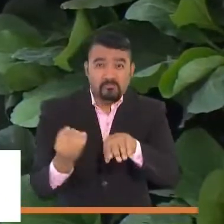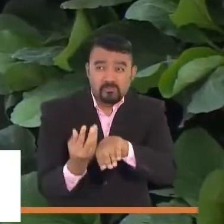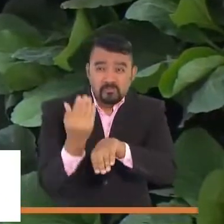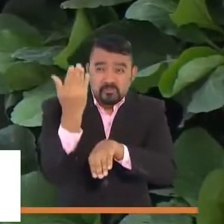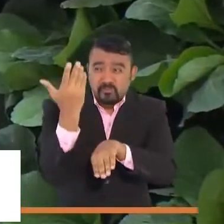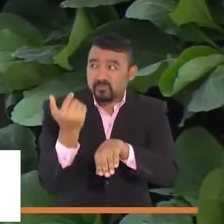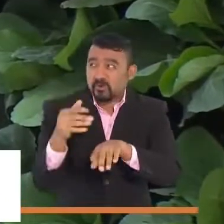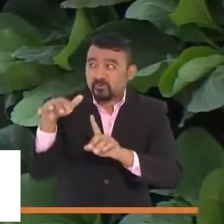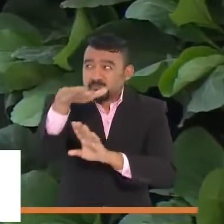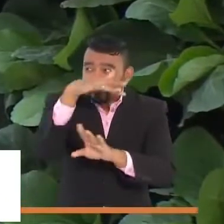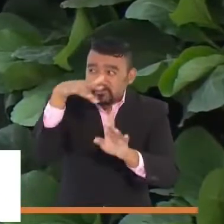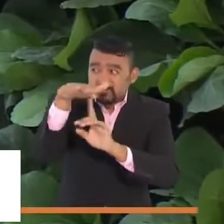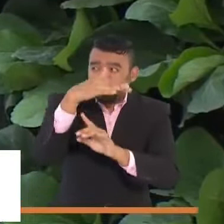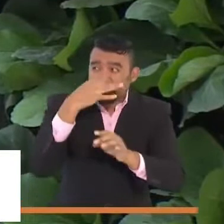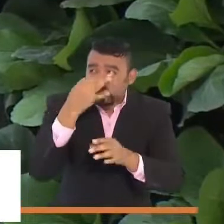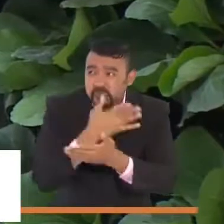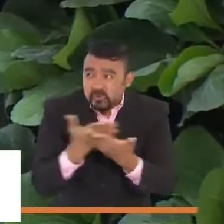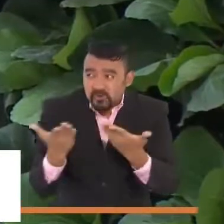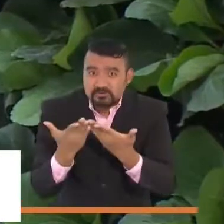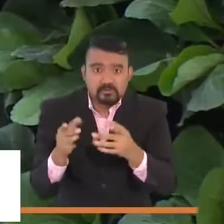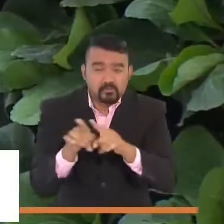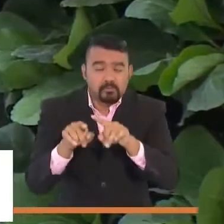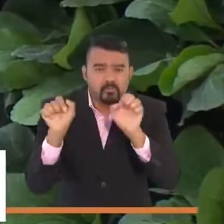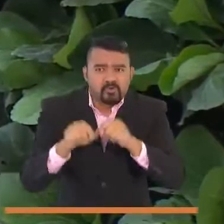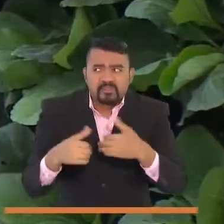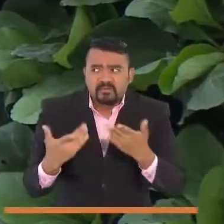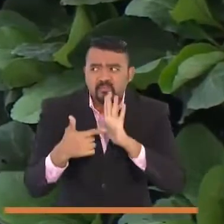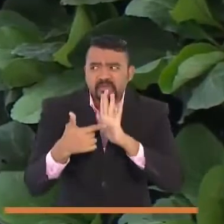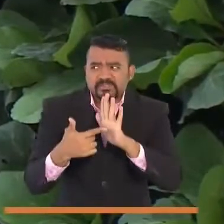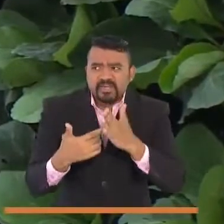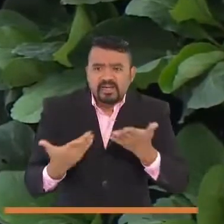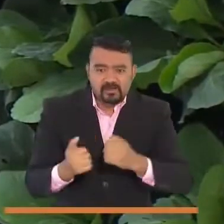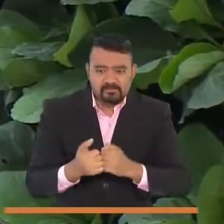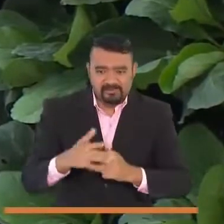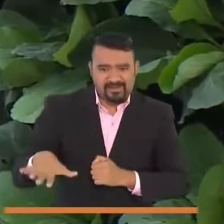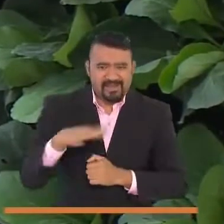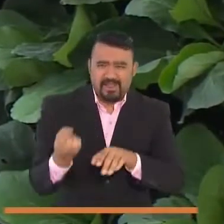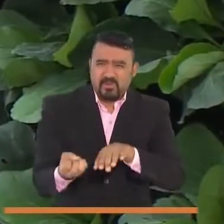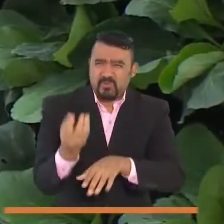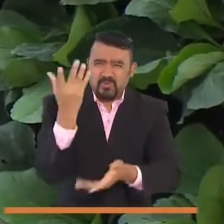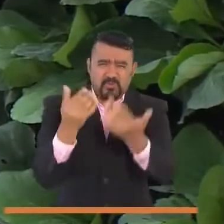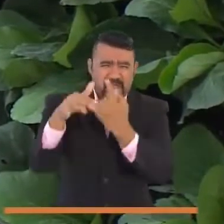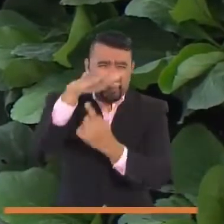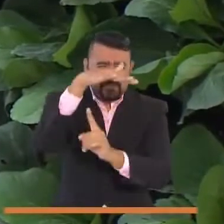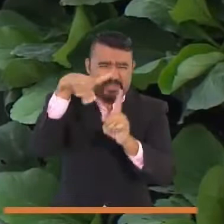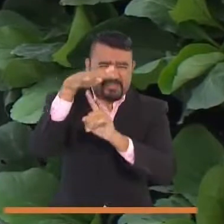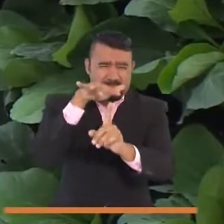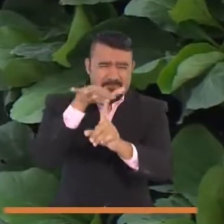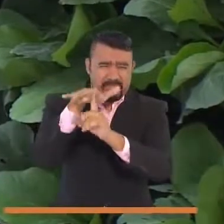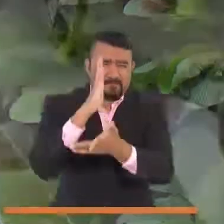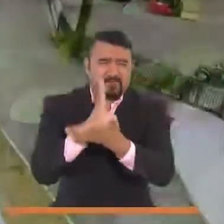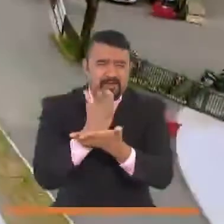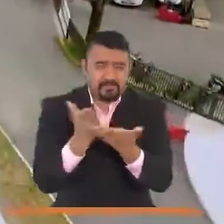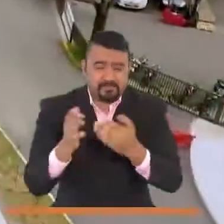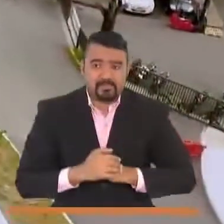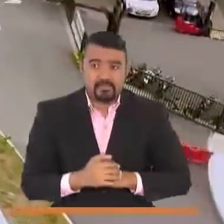durante un tiempo prolongado, pues contaminan mucho más el aire del municipio de Envigado y de todo el Valle de Aburrá. Se va